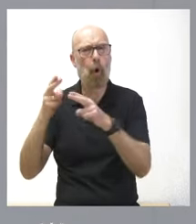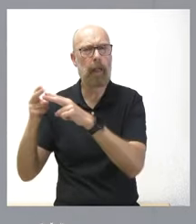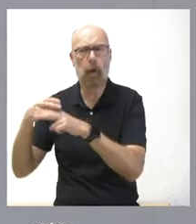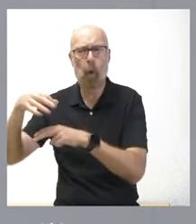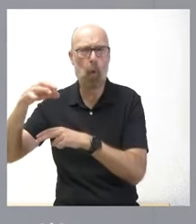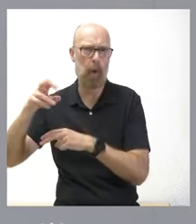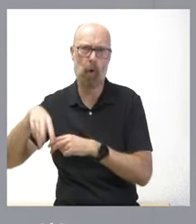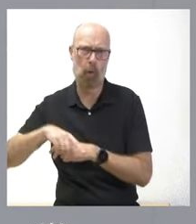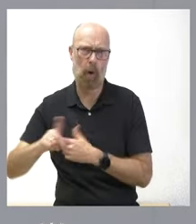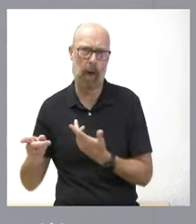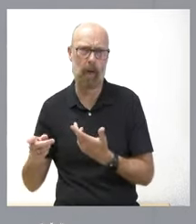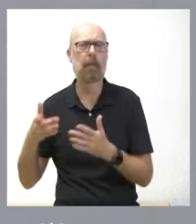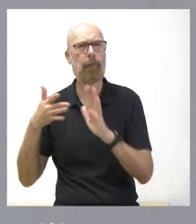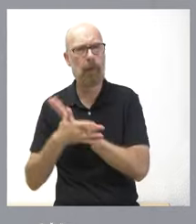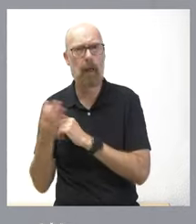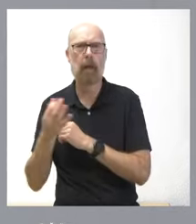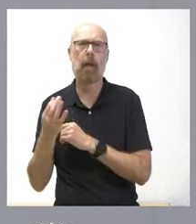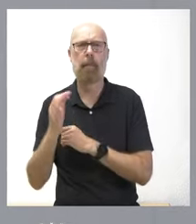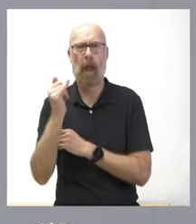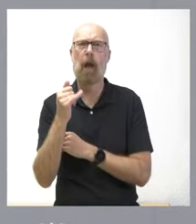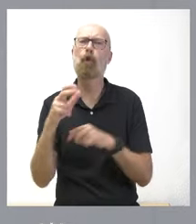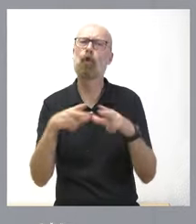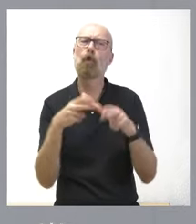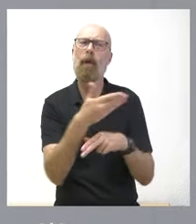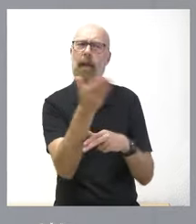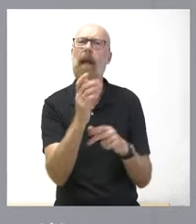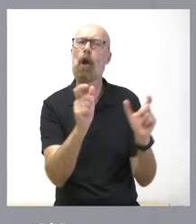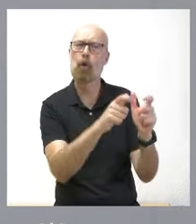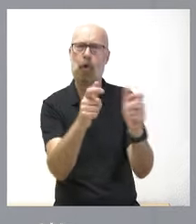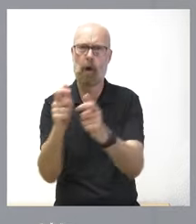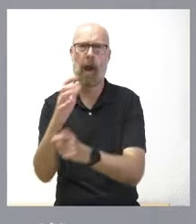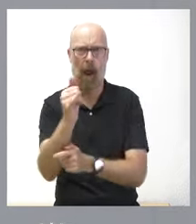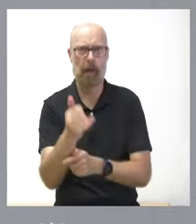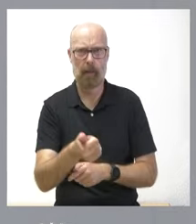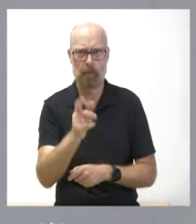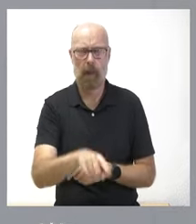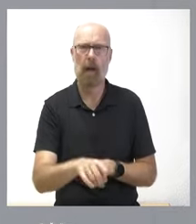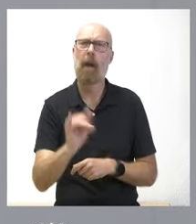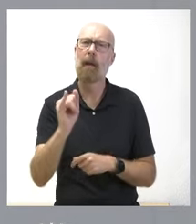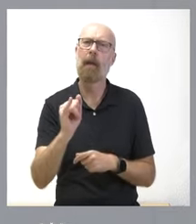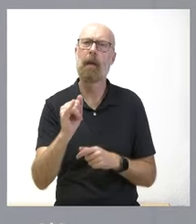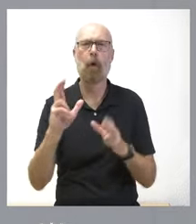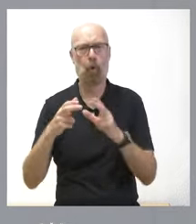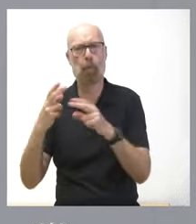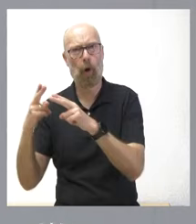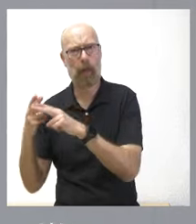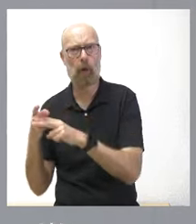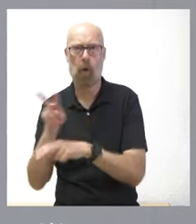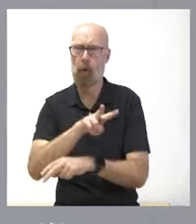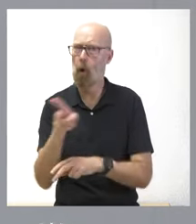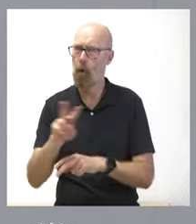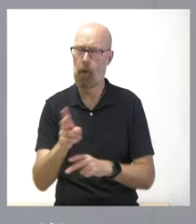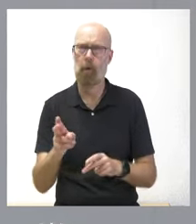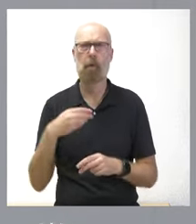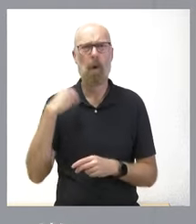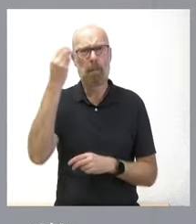saben ustedes que hay importantes reuniones con el conjunto de la sociedad de Castilla y León, que han hecho el presidente de la Junta, pero también con los partidos políticos. Yo creo que el presidente de la Junta ha tenido